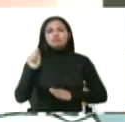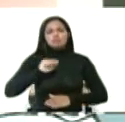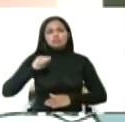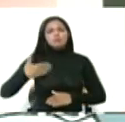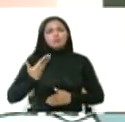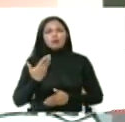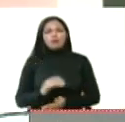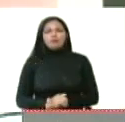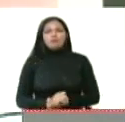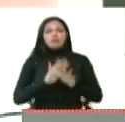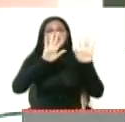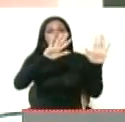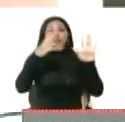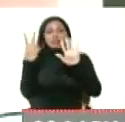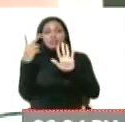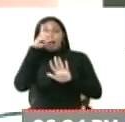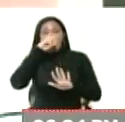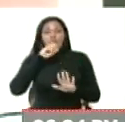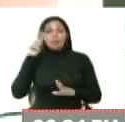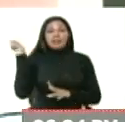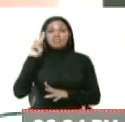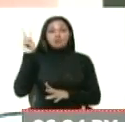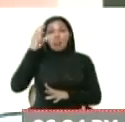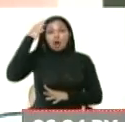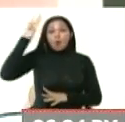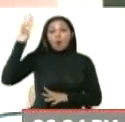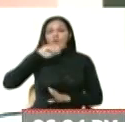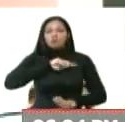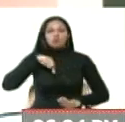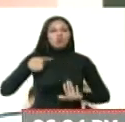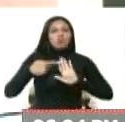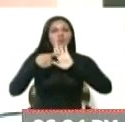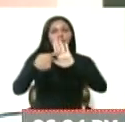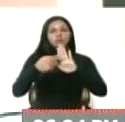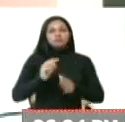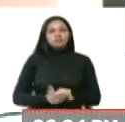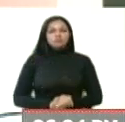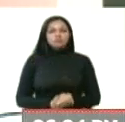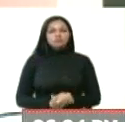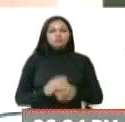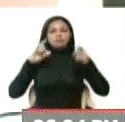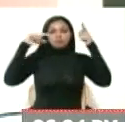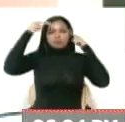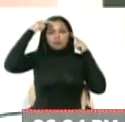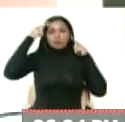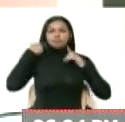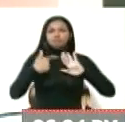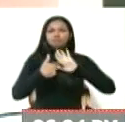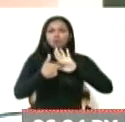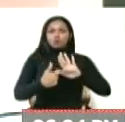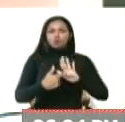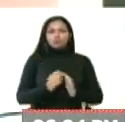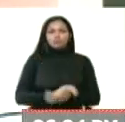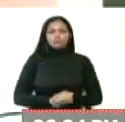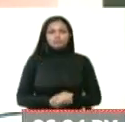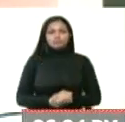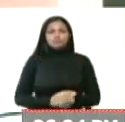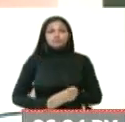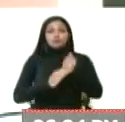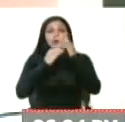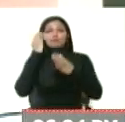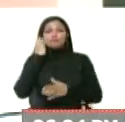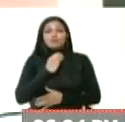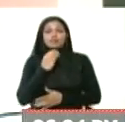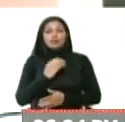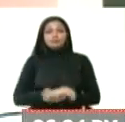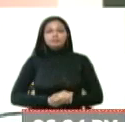posible. Y en 17 años Venezuela y Cuba lo hemos demostrado. El comandante Hugo Rafael Chávez Frías, el comandante Fidel